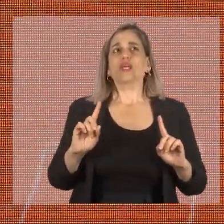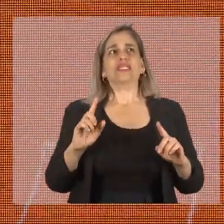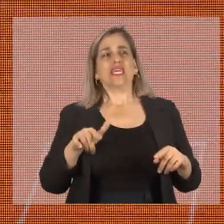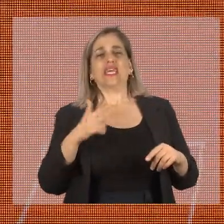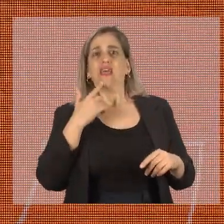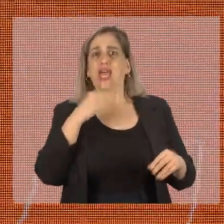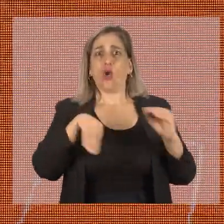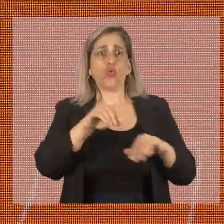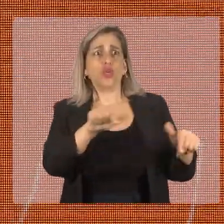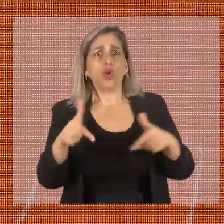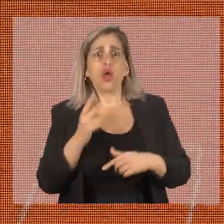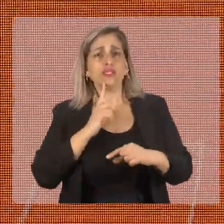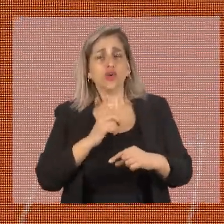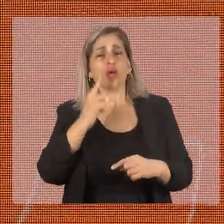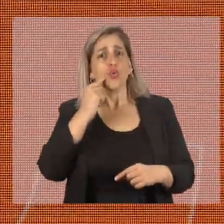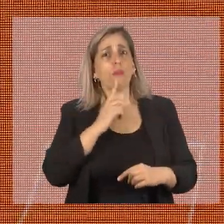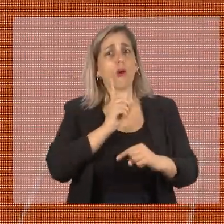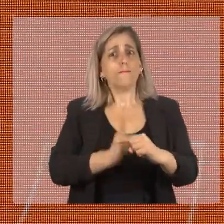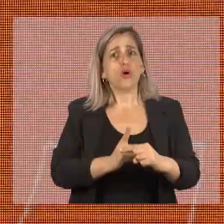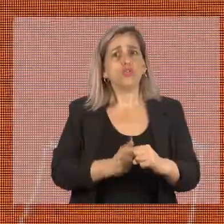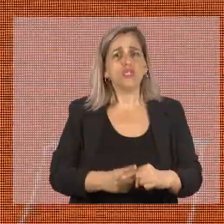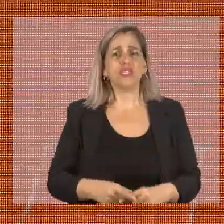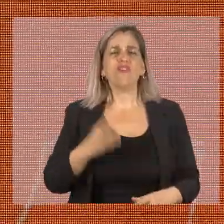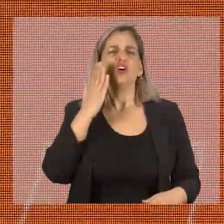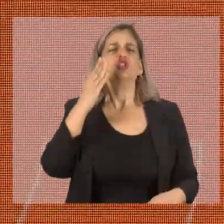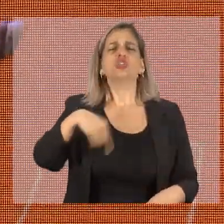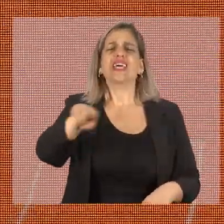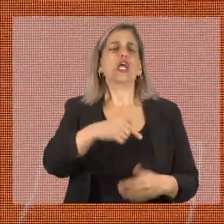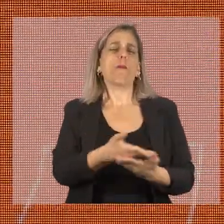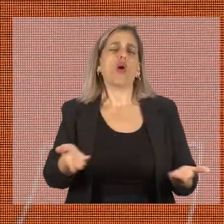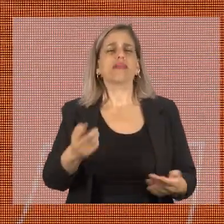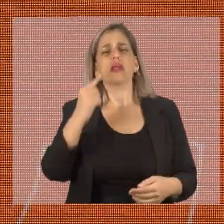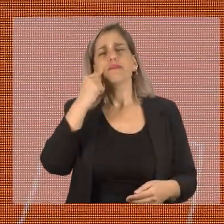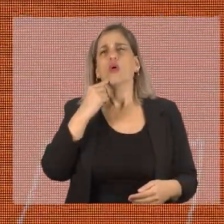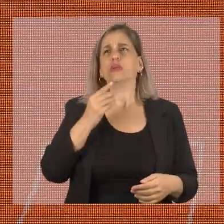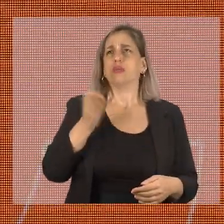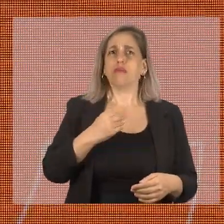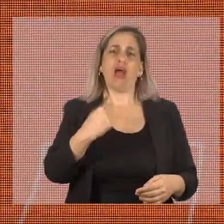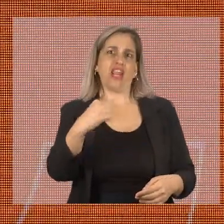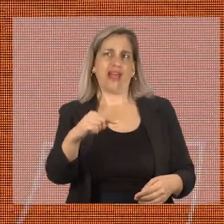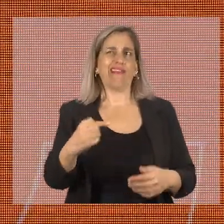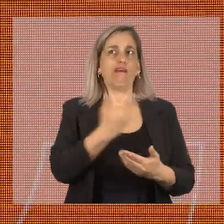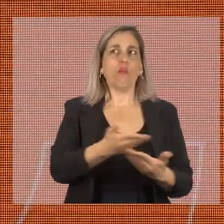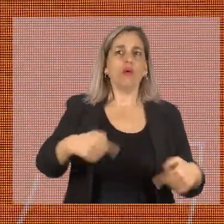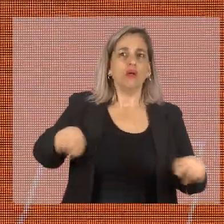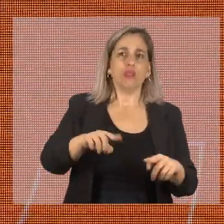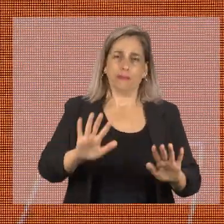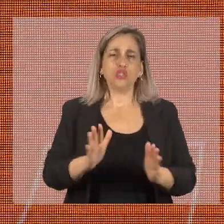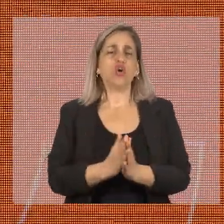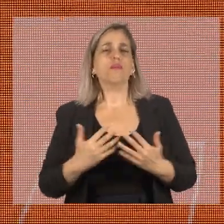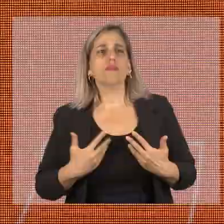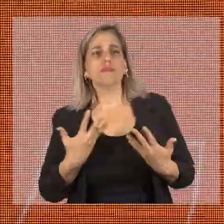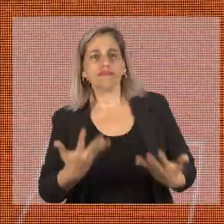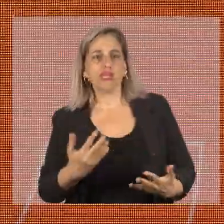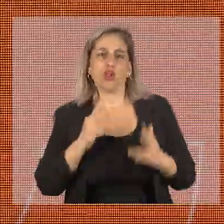solo que no pusimos excusas, sino que las cifras son positivas. Yo sé que no venden las cifras positivas, venden mucho más las negativas, pero permítame que yo le diga